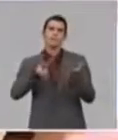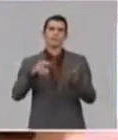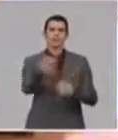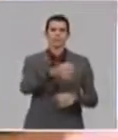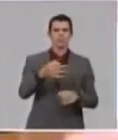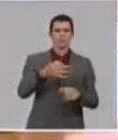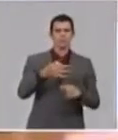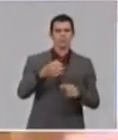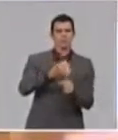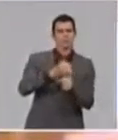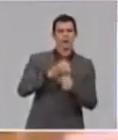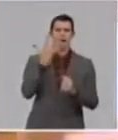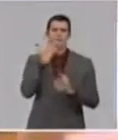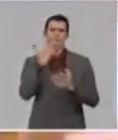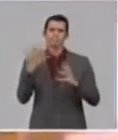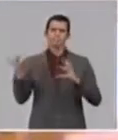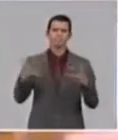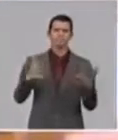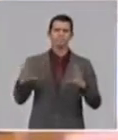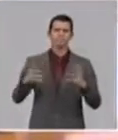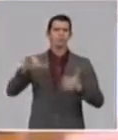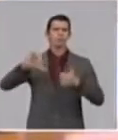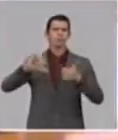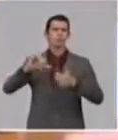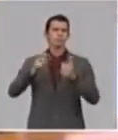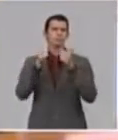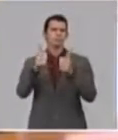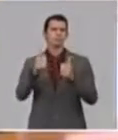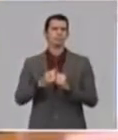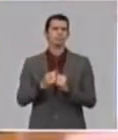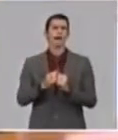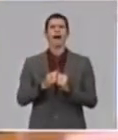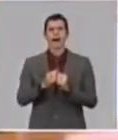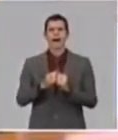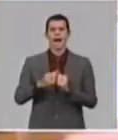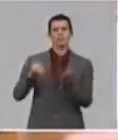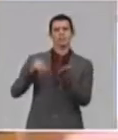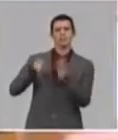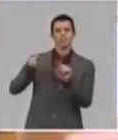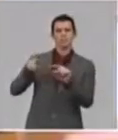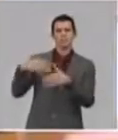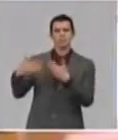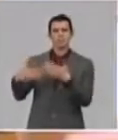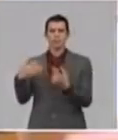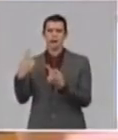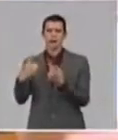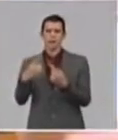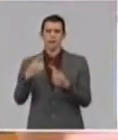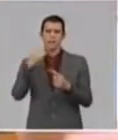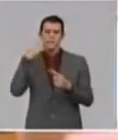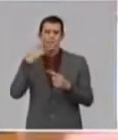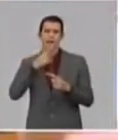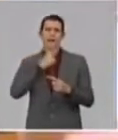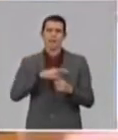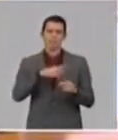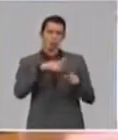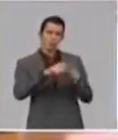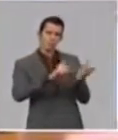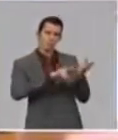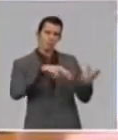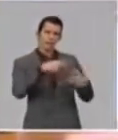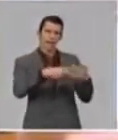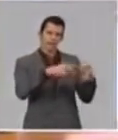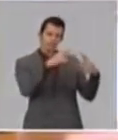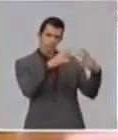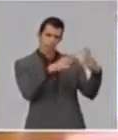mejor y quiénes realmente todavía tienen algún tipo de problema. Y para nosotros lo más importante es contribuir a la